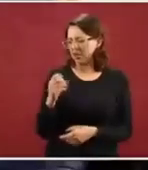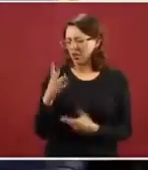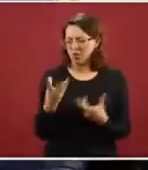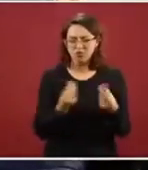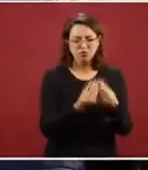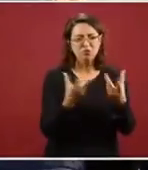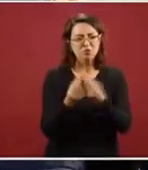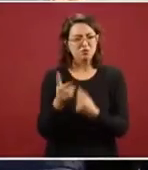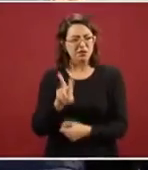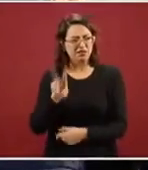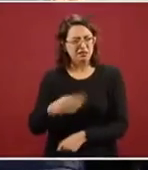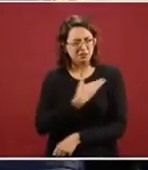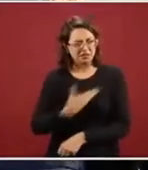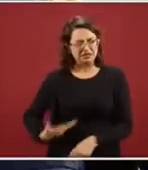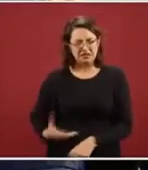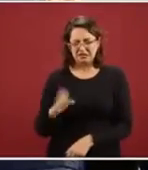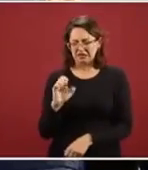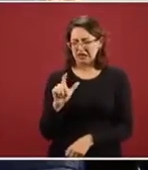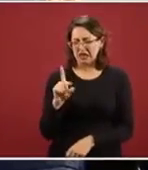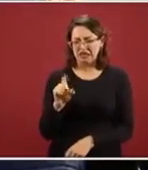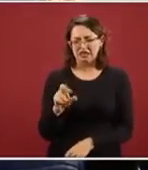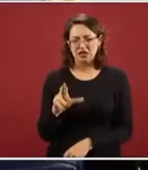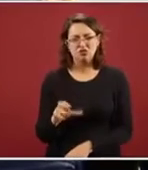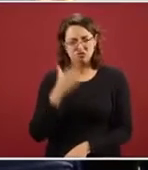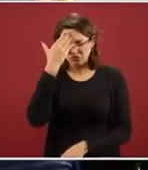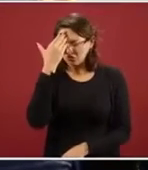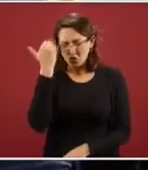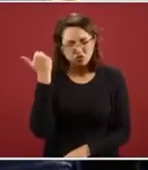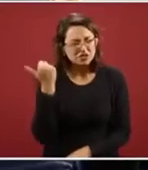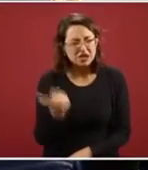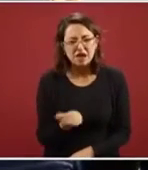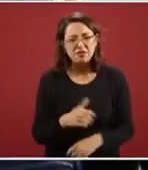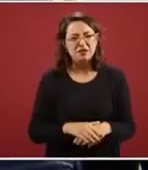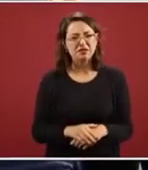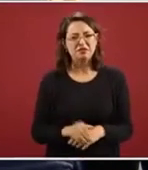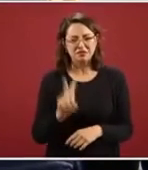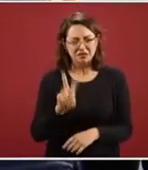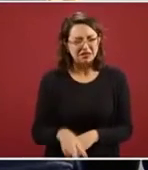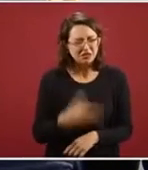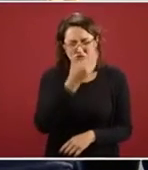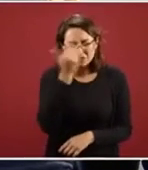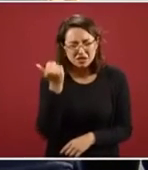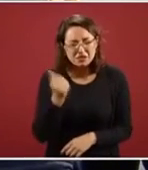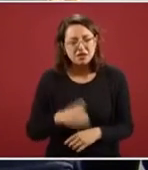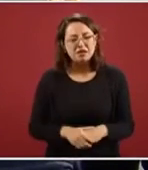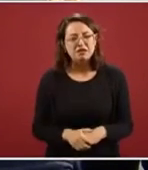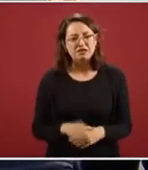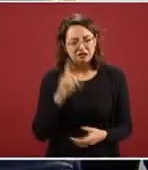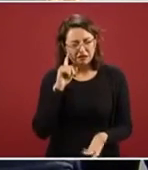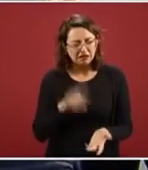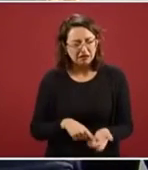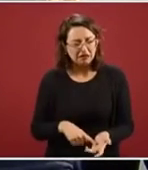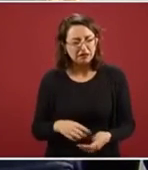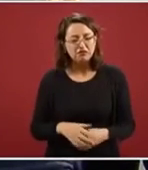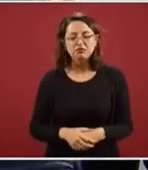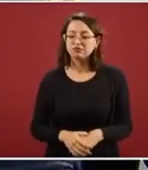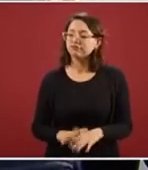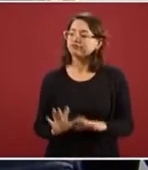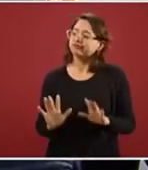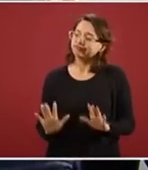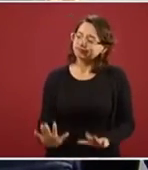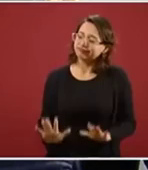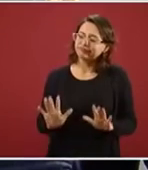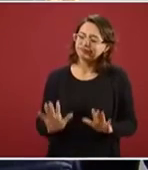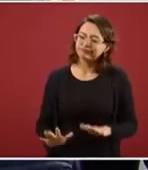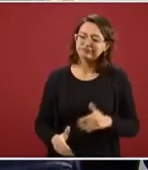estas irregularidades? Pero es que todo eso es cuestión de tiempo. O sea, es seguro